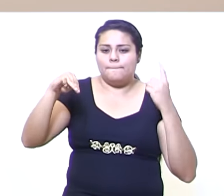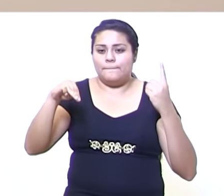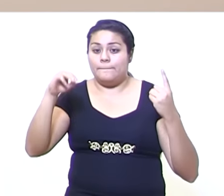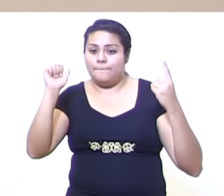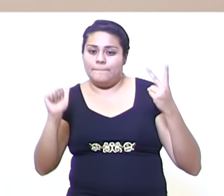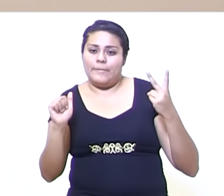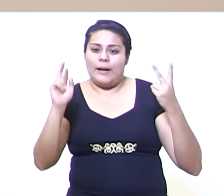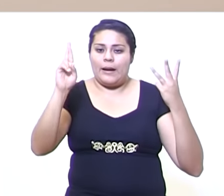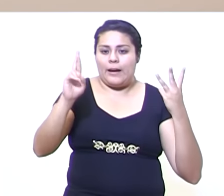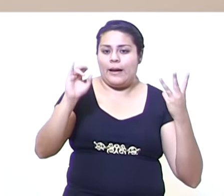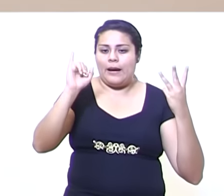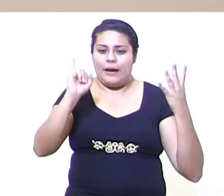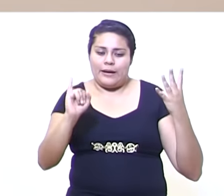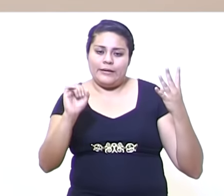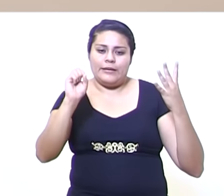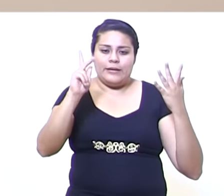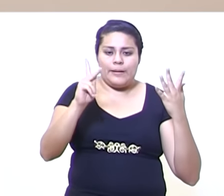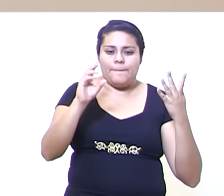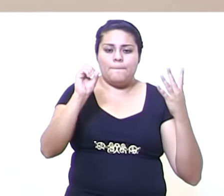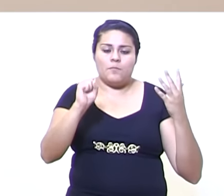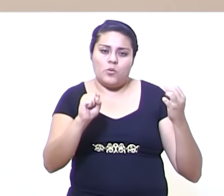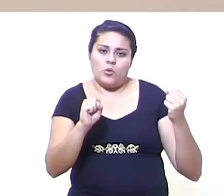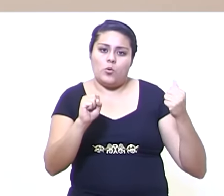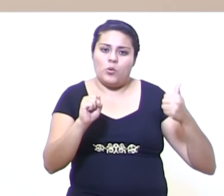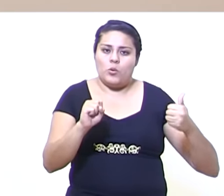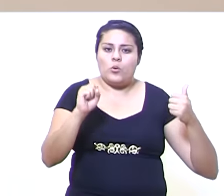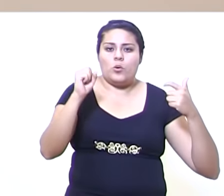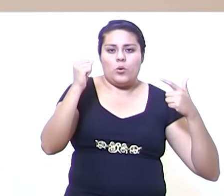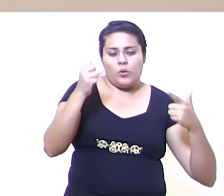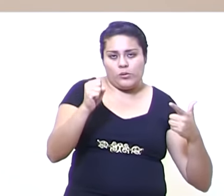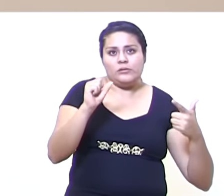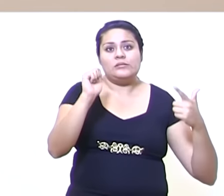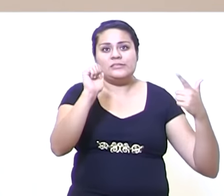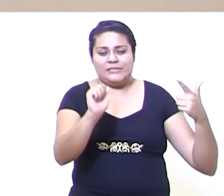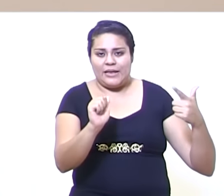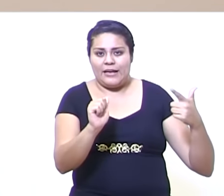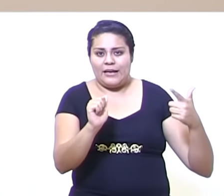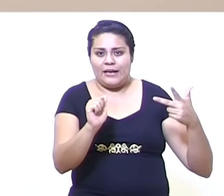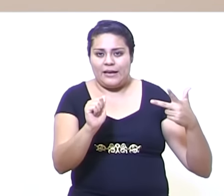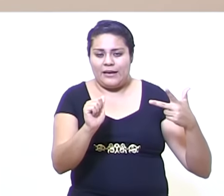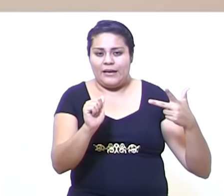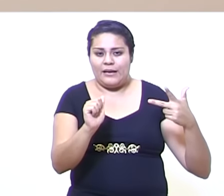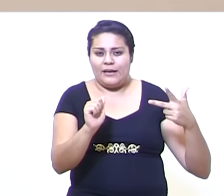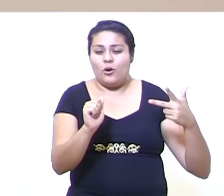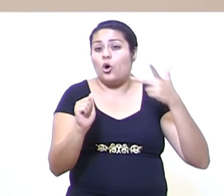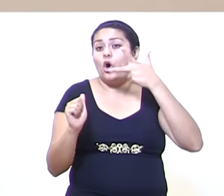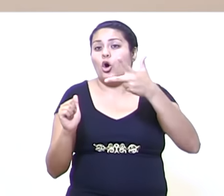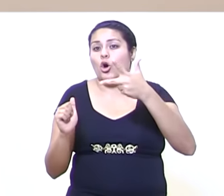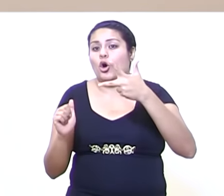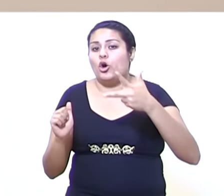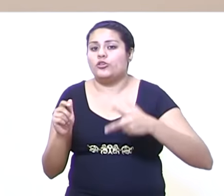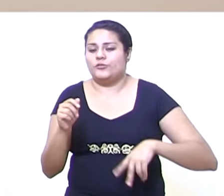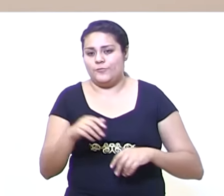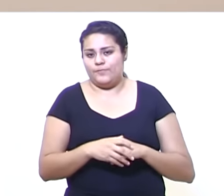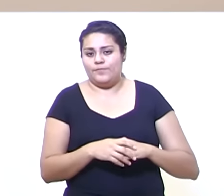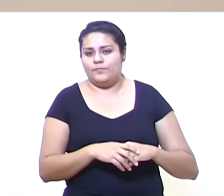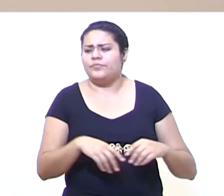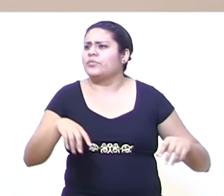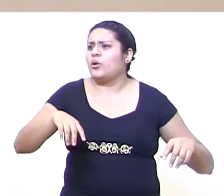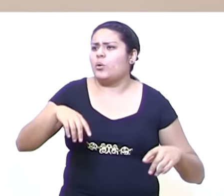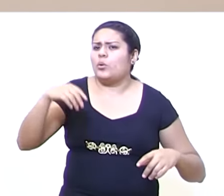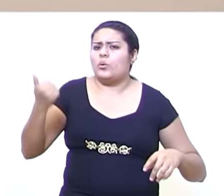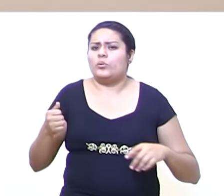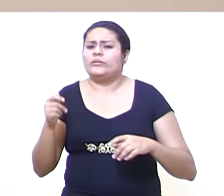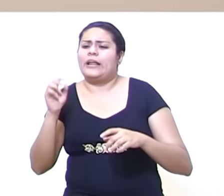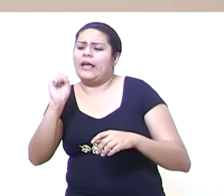3, 4, 5, 6, 7, 8 letras. Ahora vamos con la segunda estrategia. ¿Cuántas sílabas